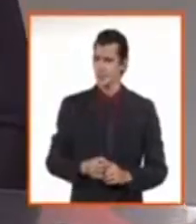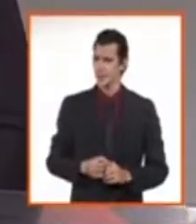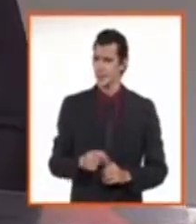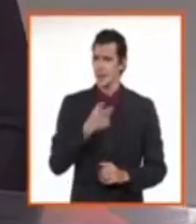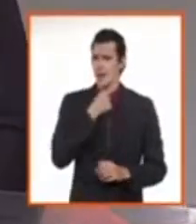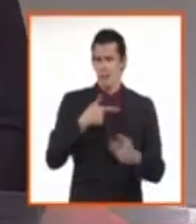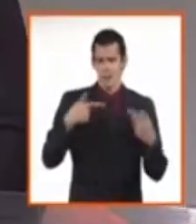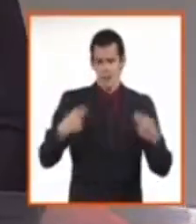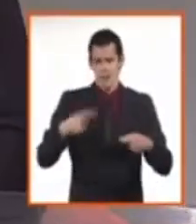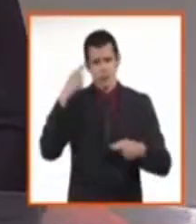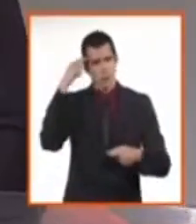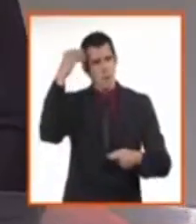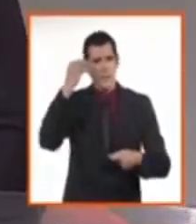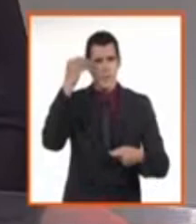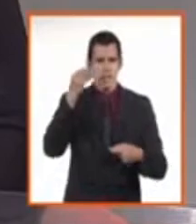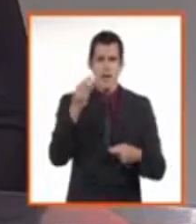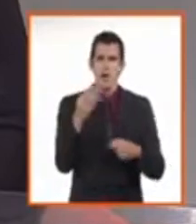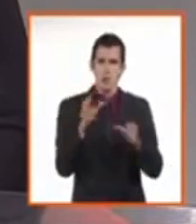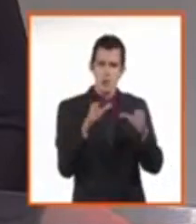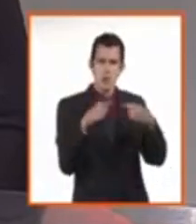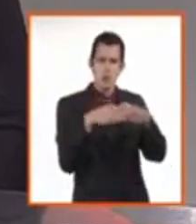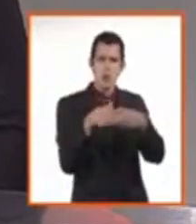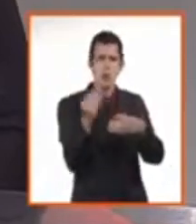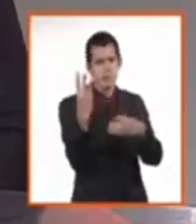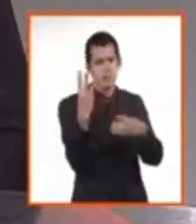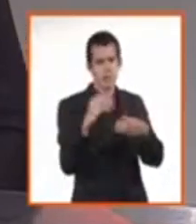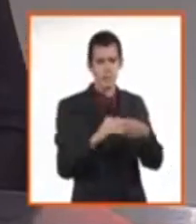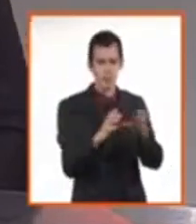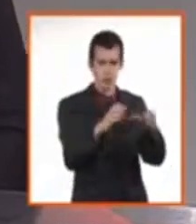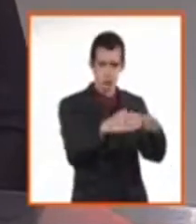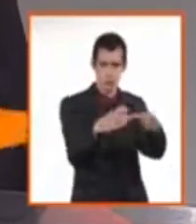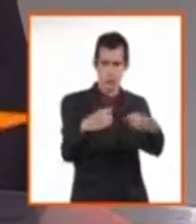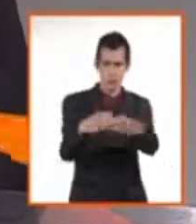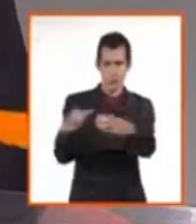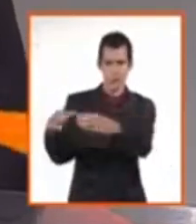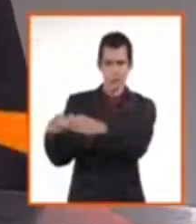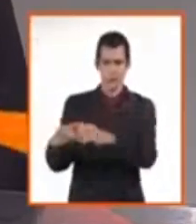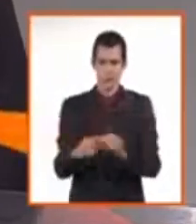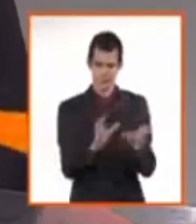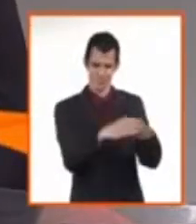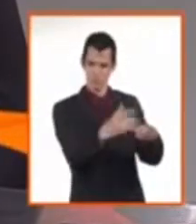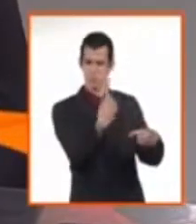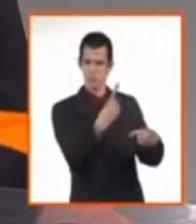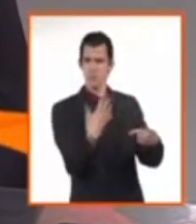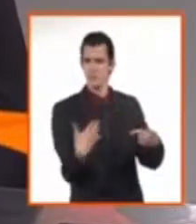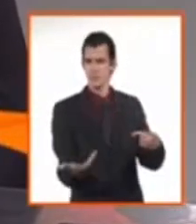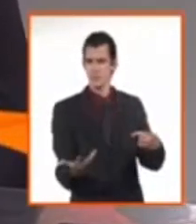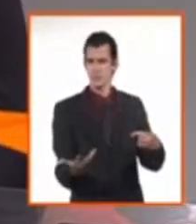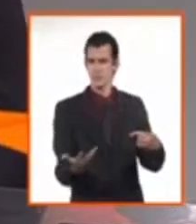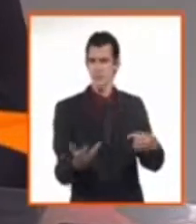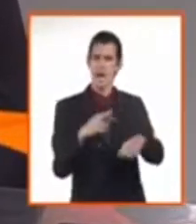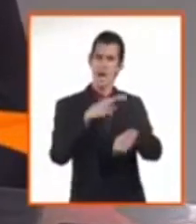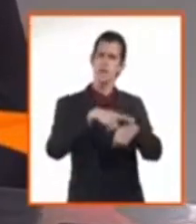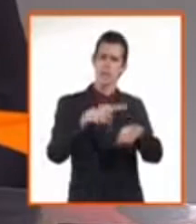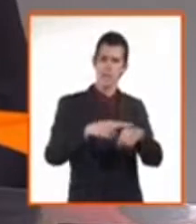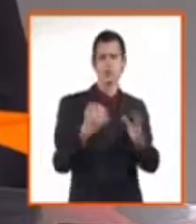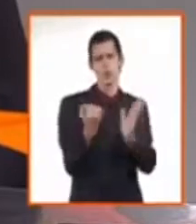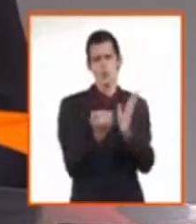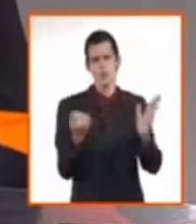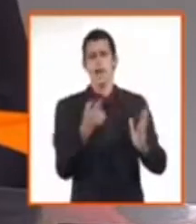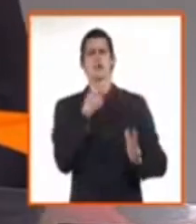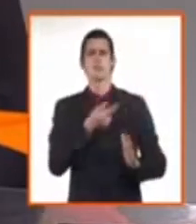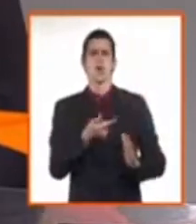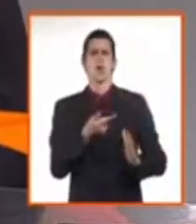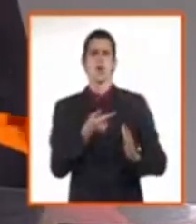la de los jefes de estado la de los representantes o jefes de las delegaciones oficiales la cumbre o las reuniones de la